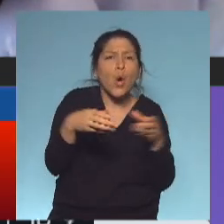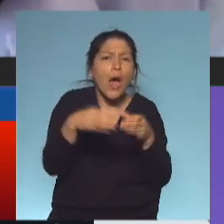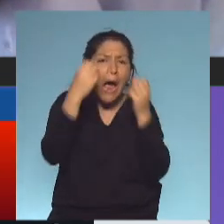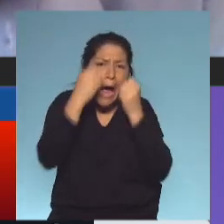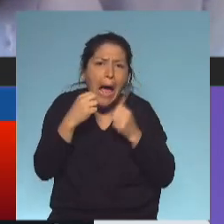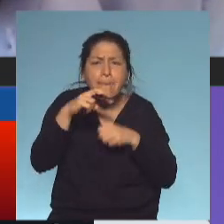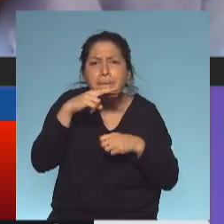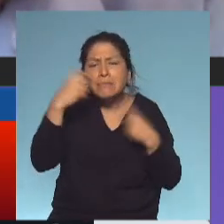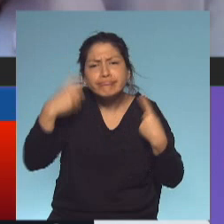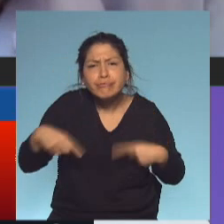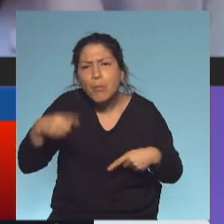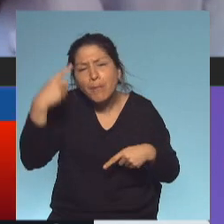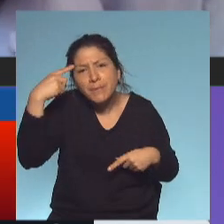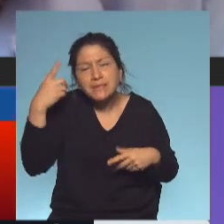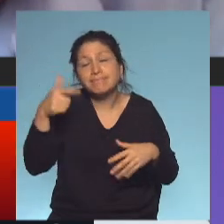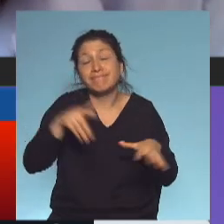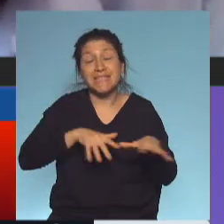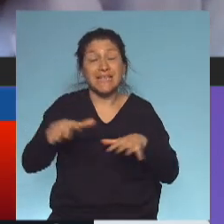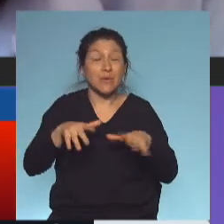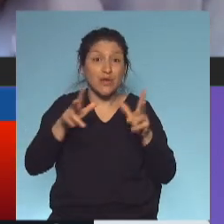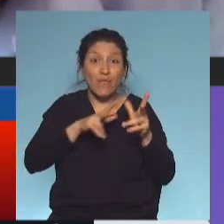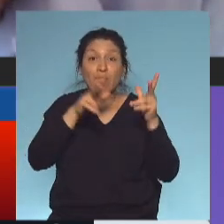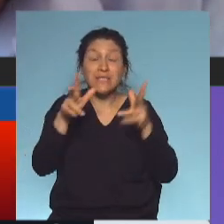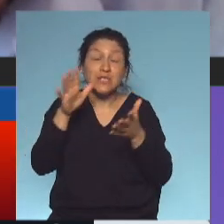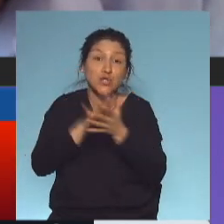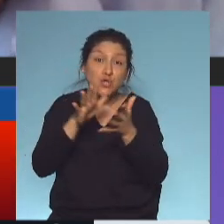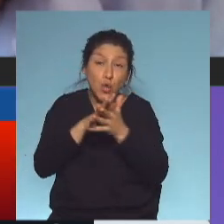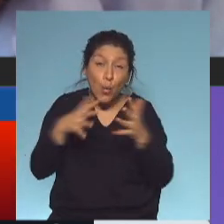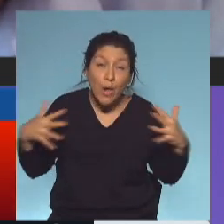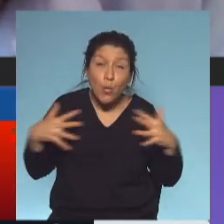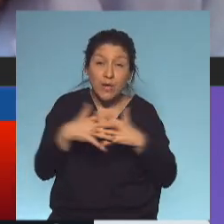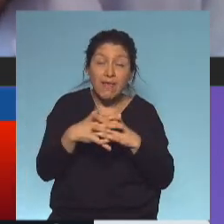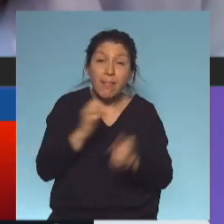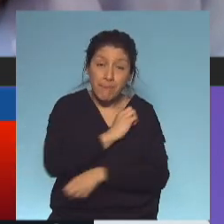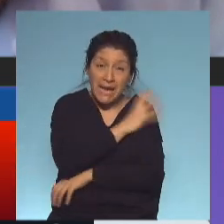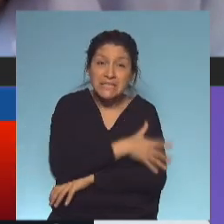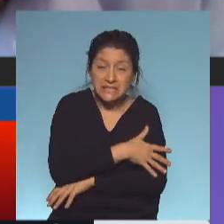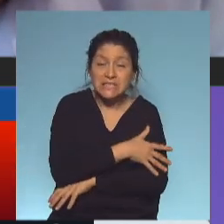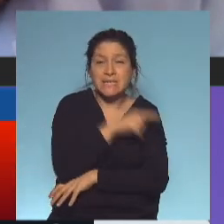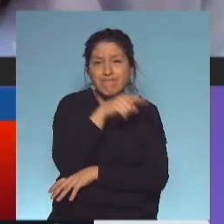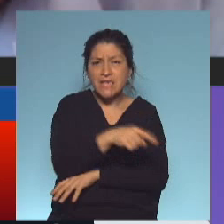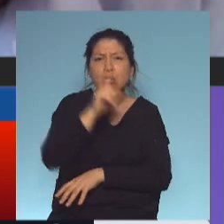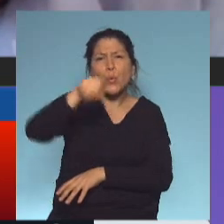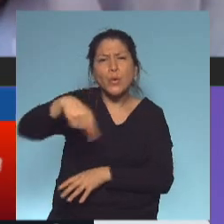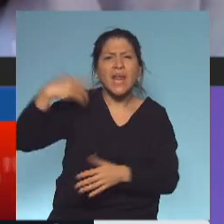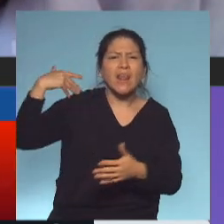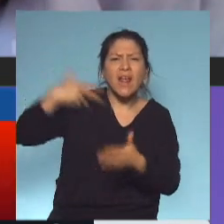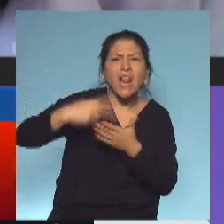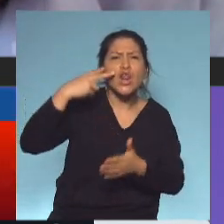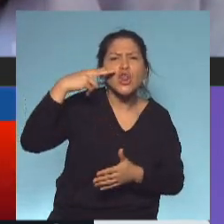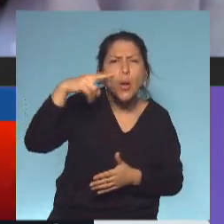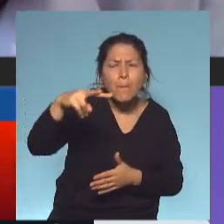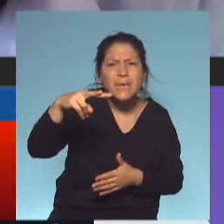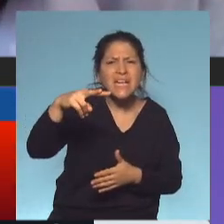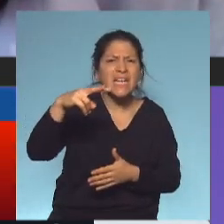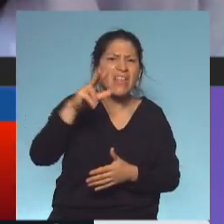situación? Y esa situación que mencionás de la falta de unidad palestina es lo que se presenta desde el año 2006, cuando Hamas ganó las elecciones